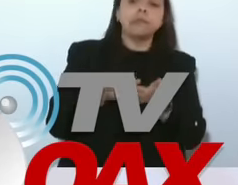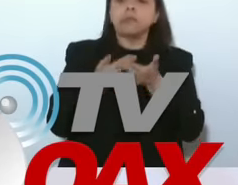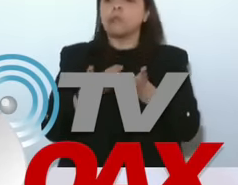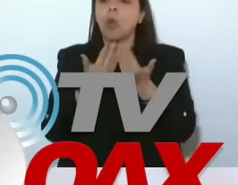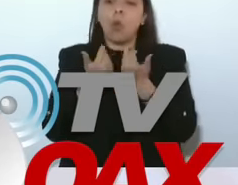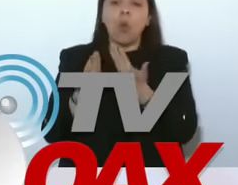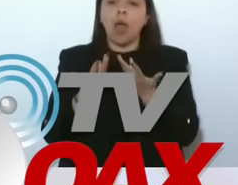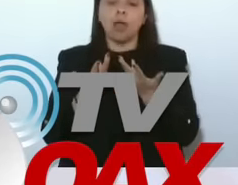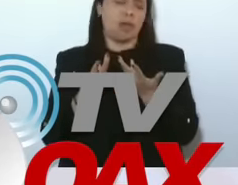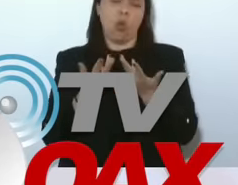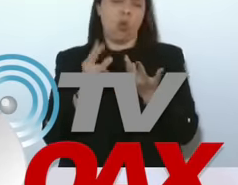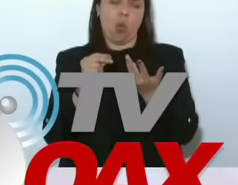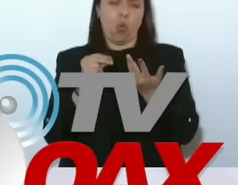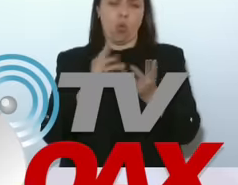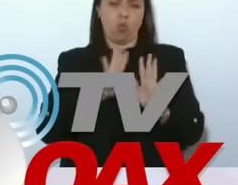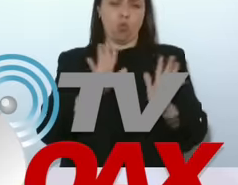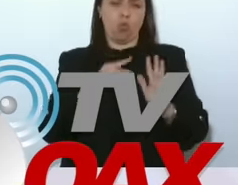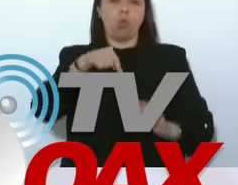Los problemas de México